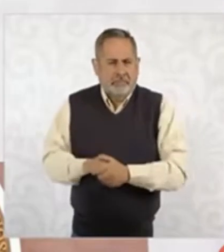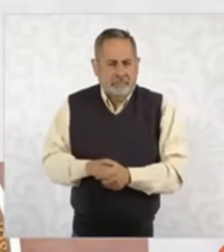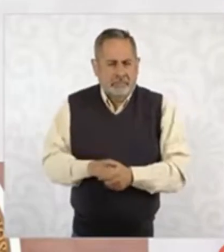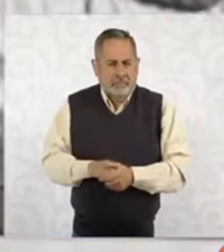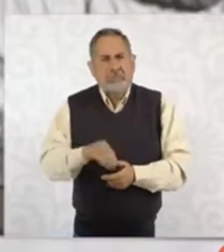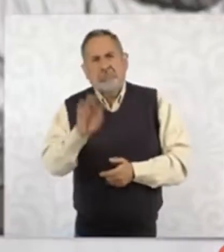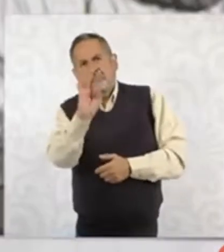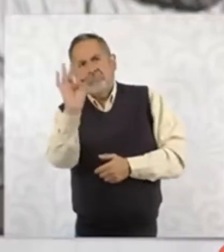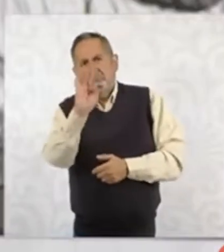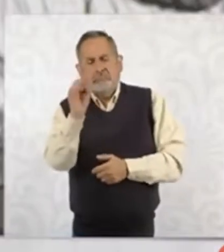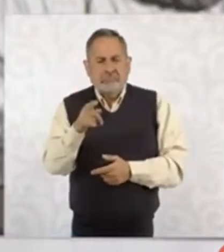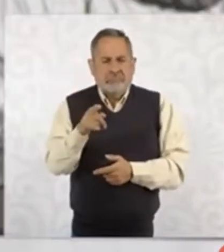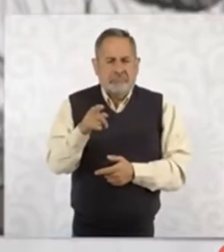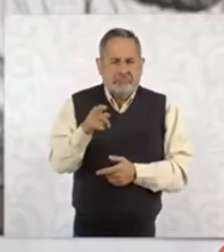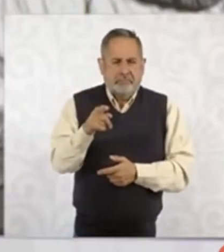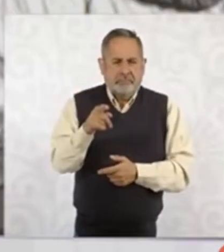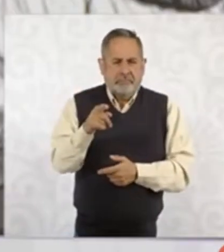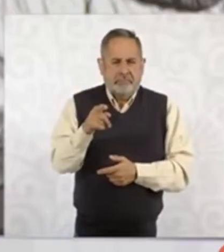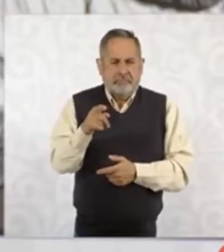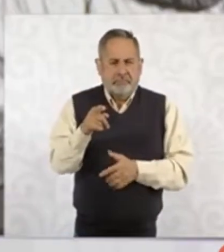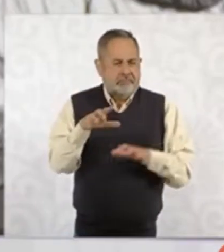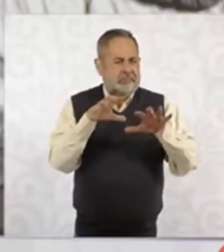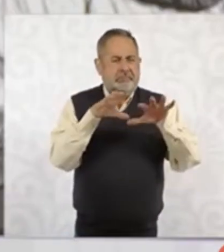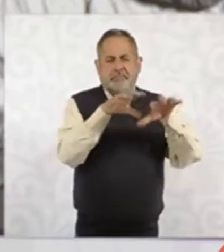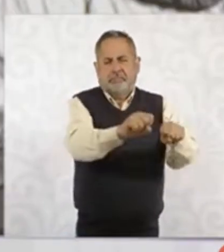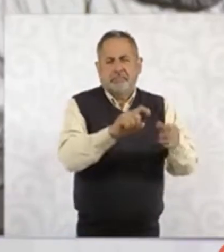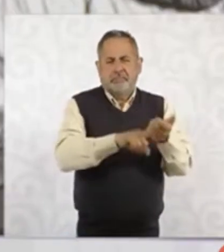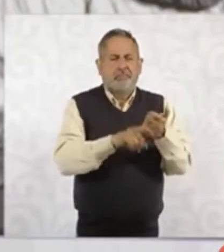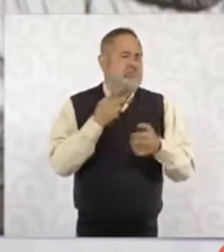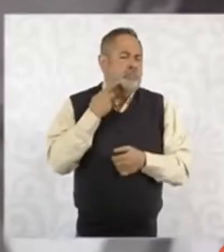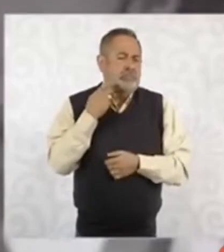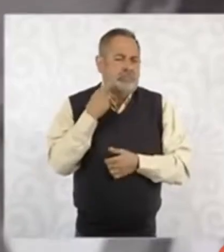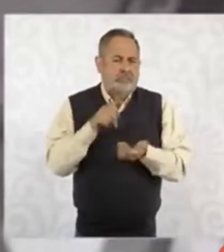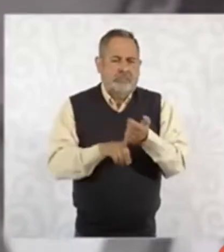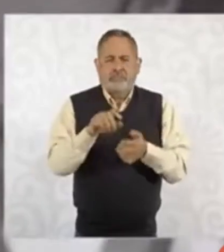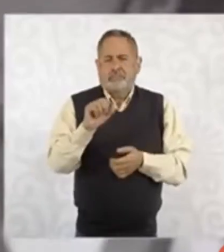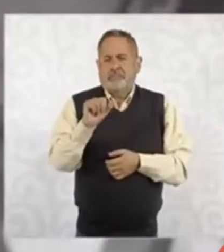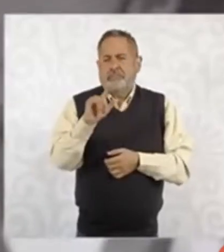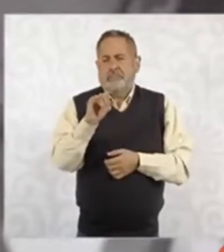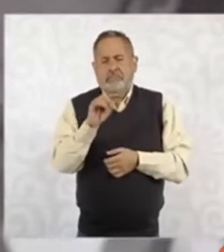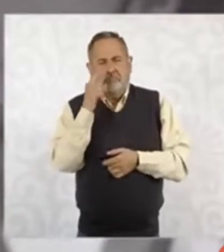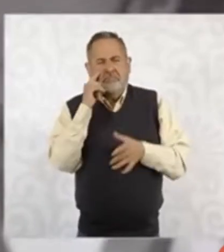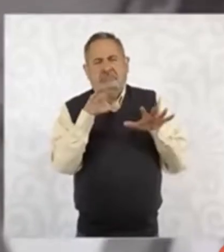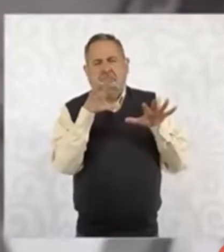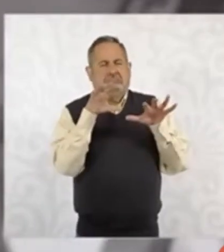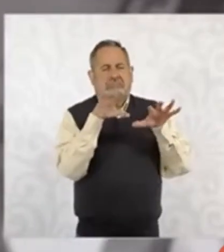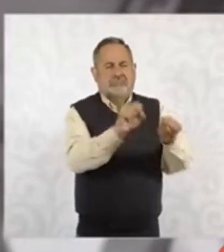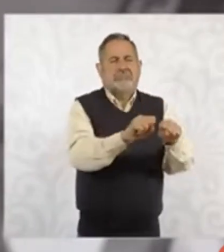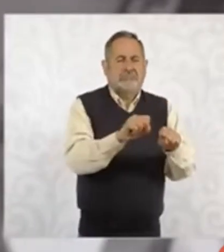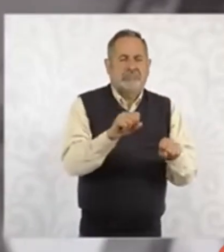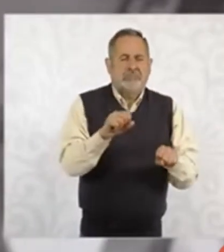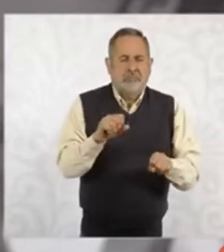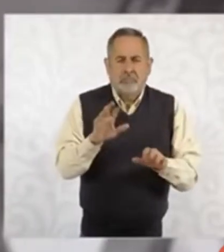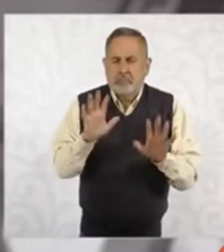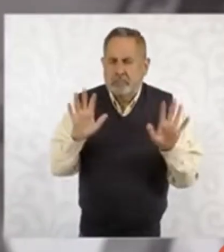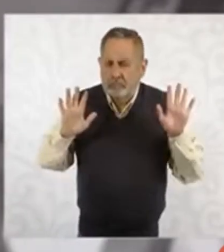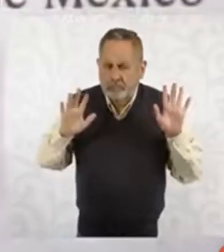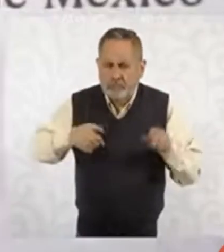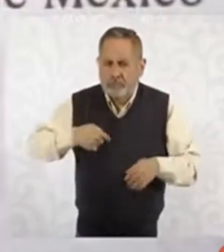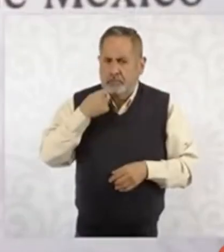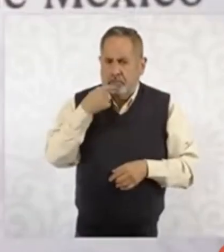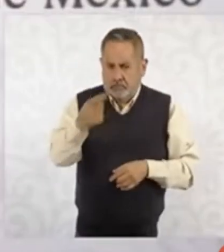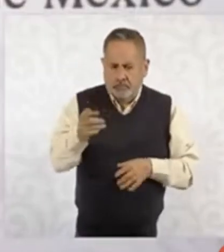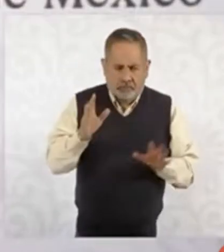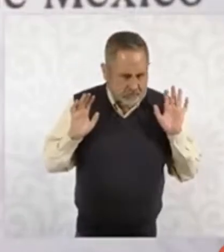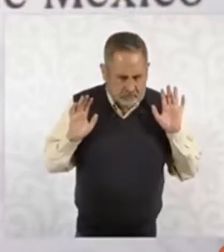si había que detener a un político, ¿no? Alito, si se iba a perseguir. Y yo decía, y no lo digo